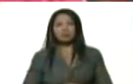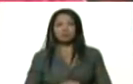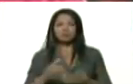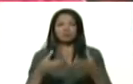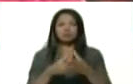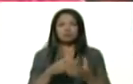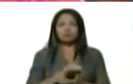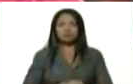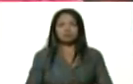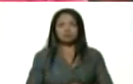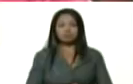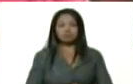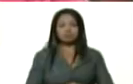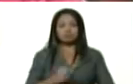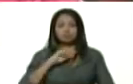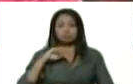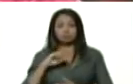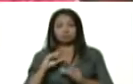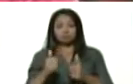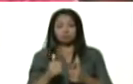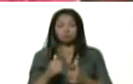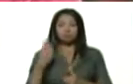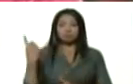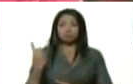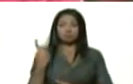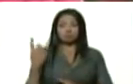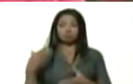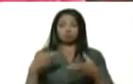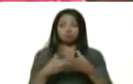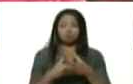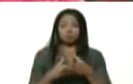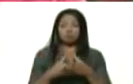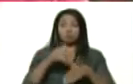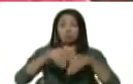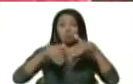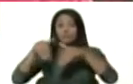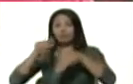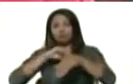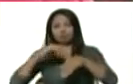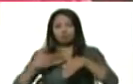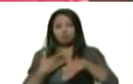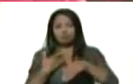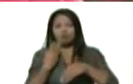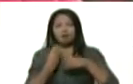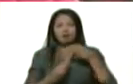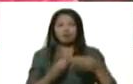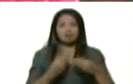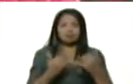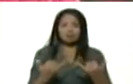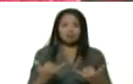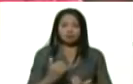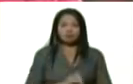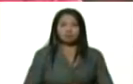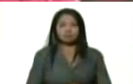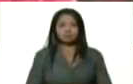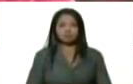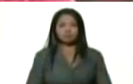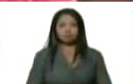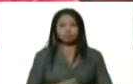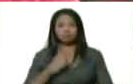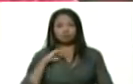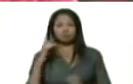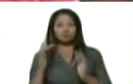partido. Antes llegábamos solo hasta el centro electoral y hoy nosotros podemos decir, presidente, así como hemos